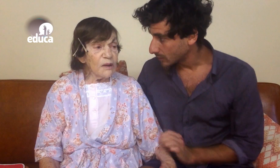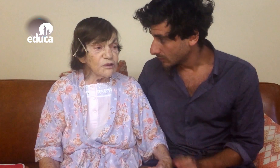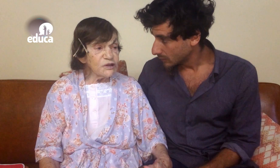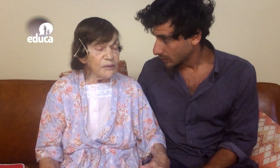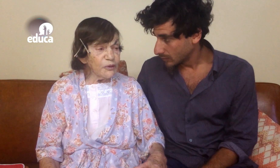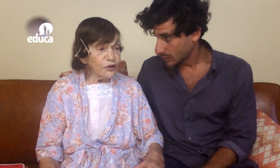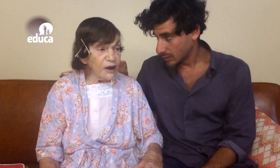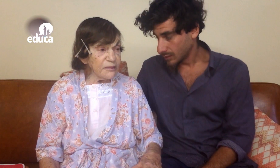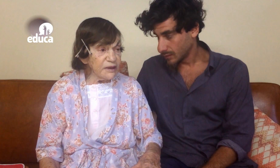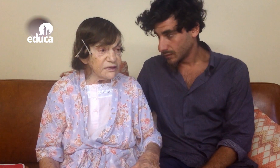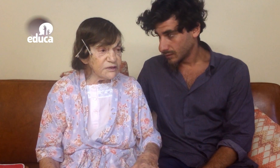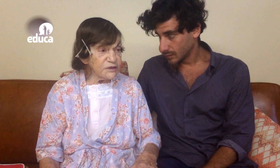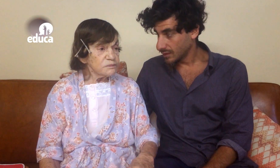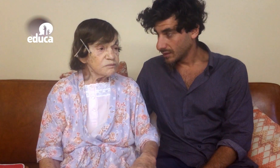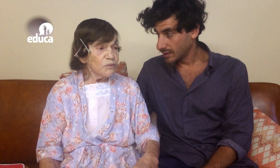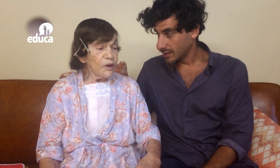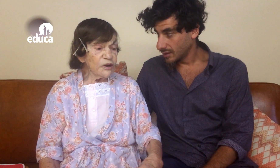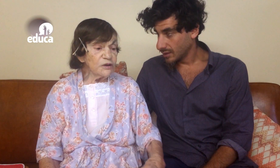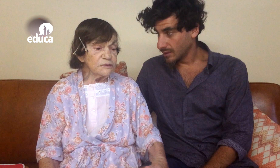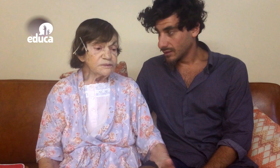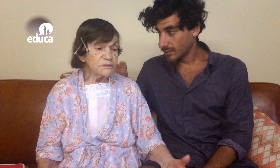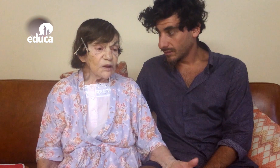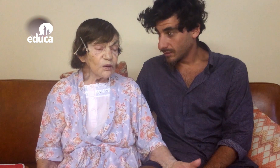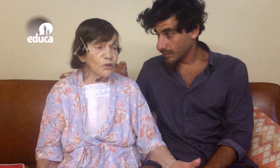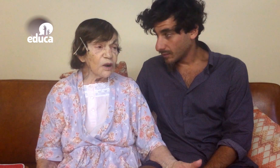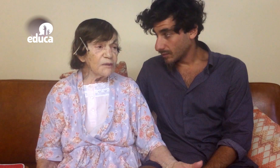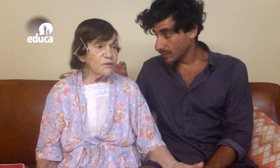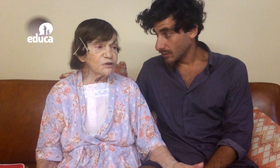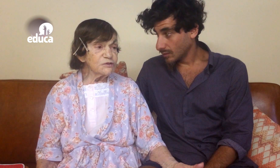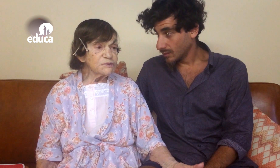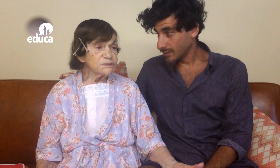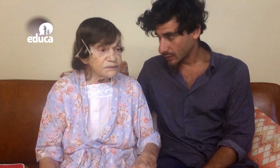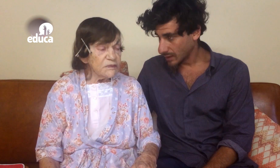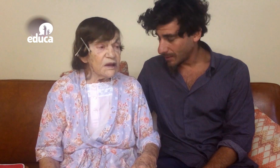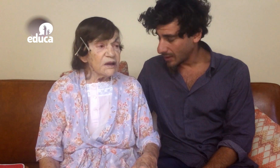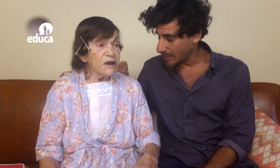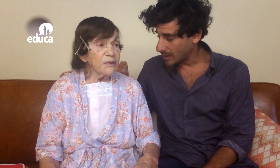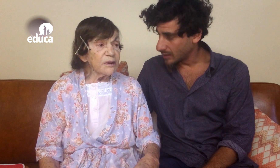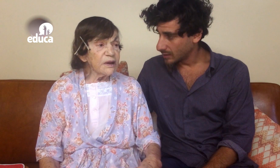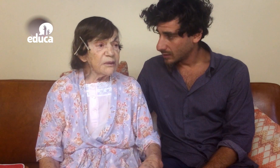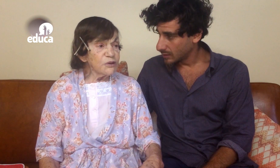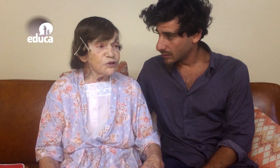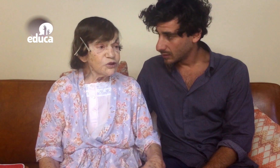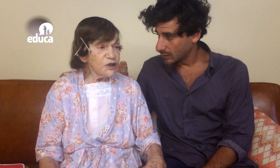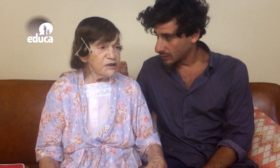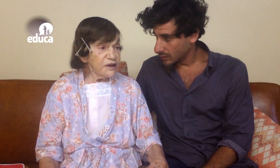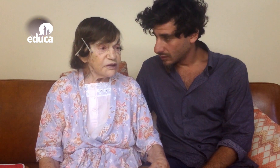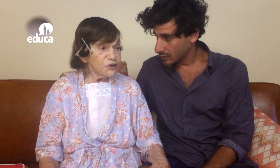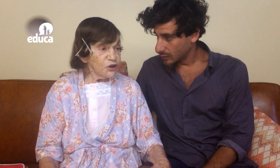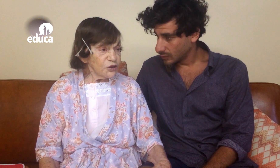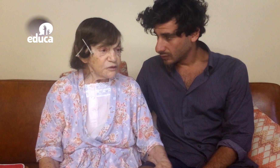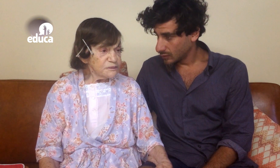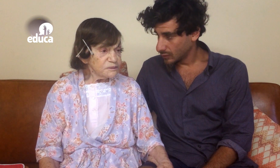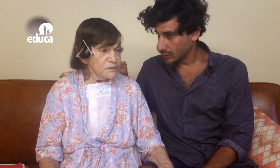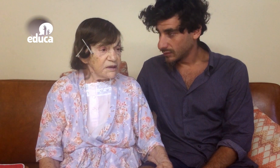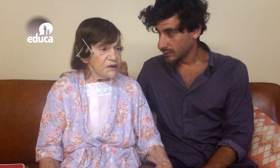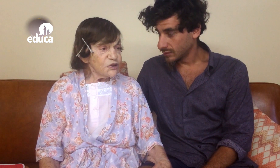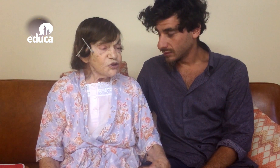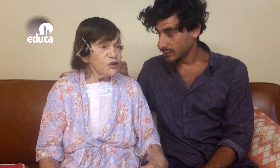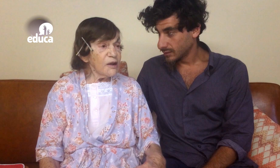jugamos al programa es bueno jugamos qué programa que vos sos el director